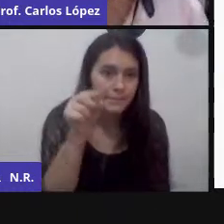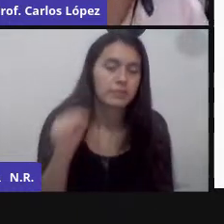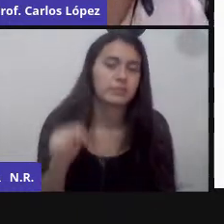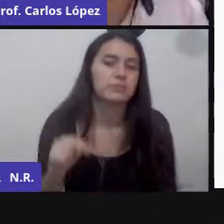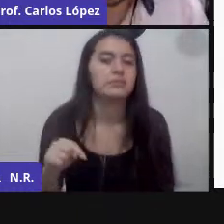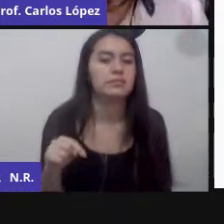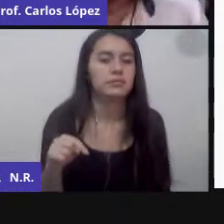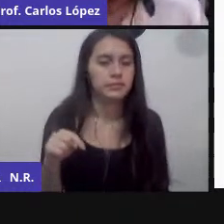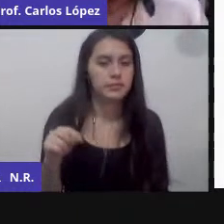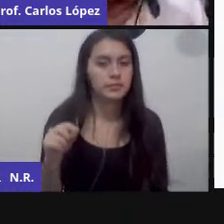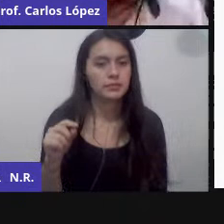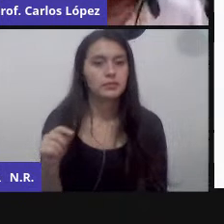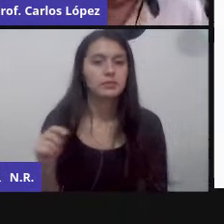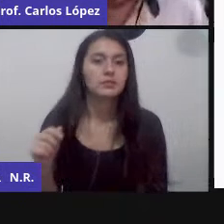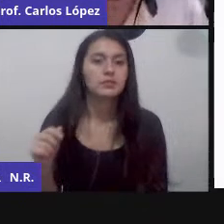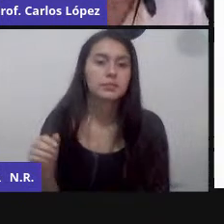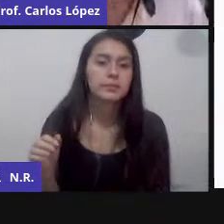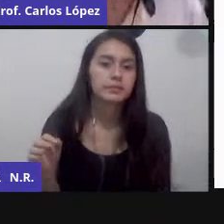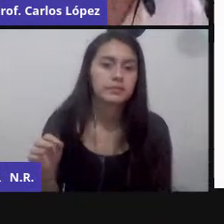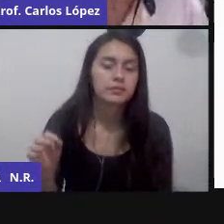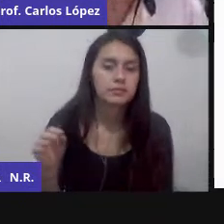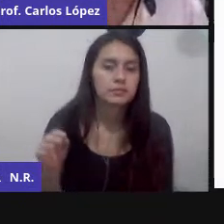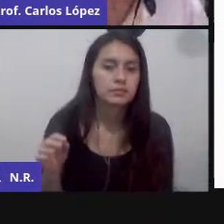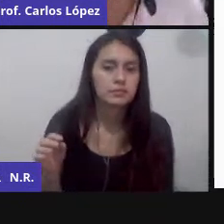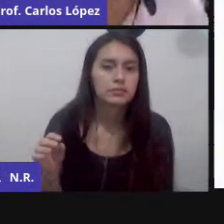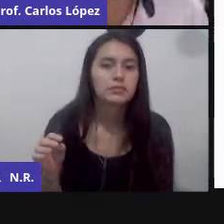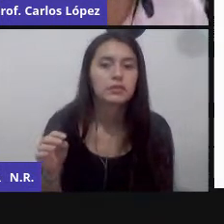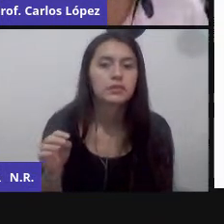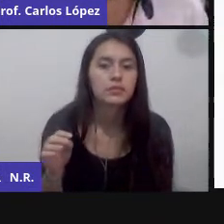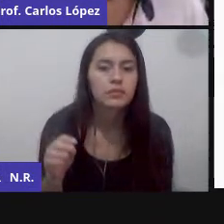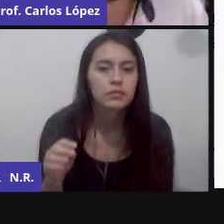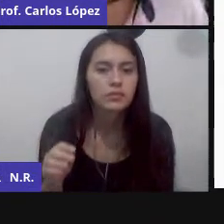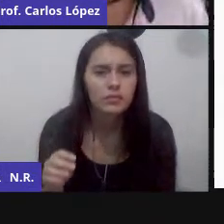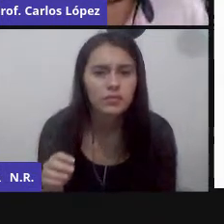las personas, perdón, ya lo pongo más peque, ahora sí.